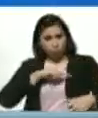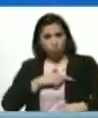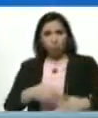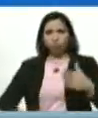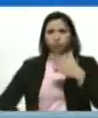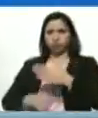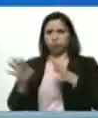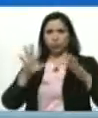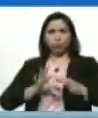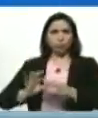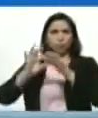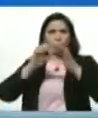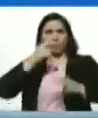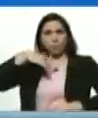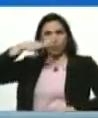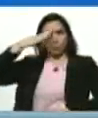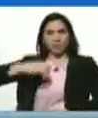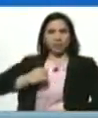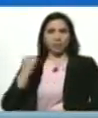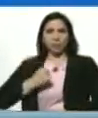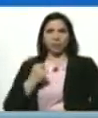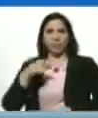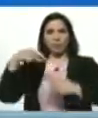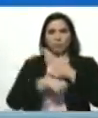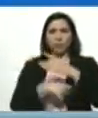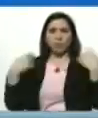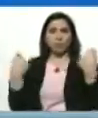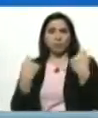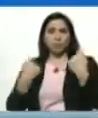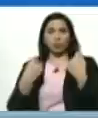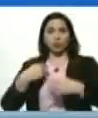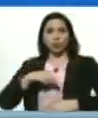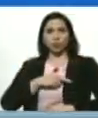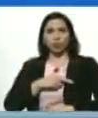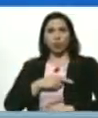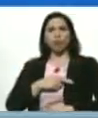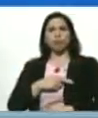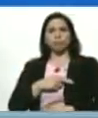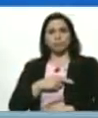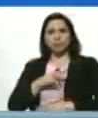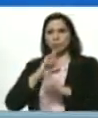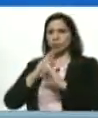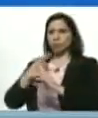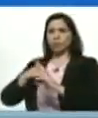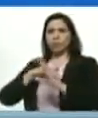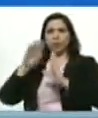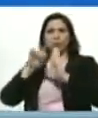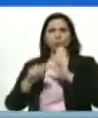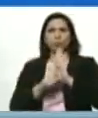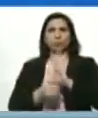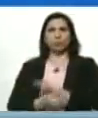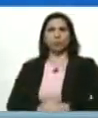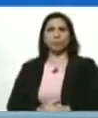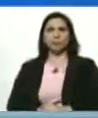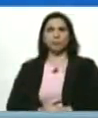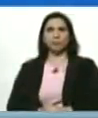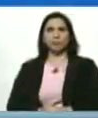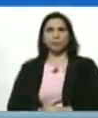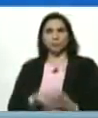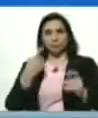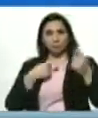profunda popular y respondimos con nuestra carta cuál fue nuestra carta